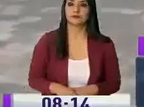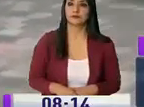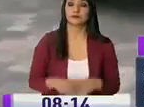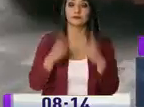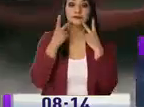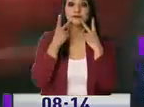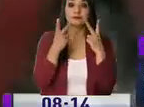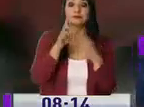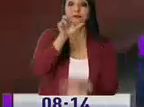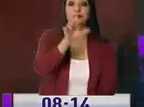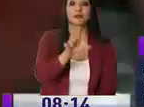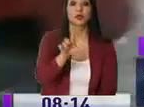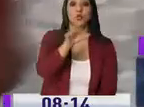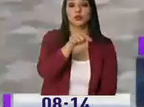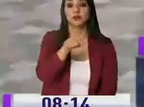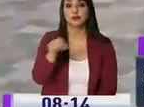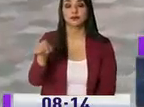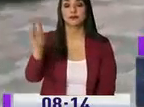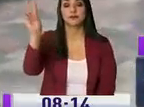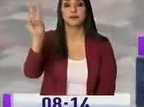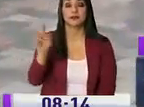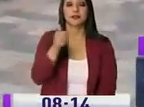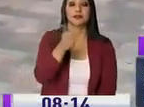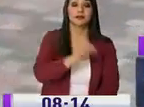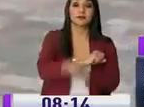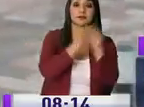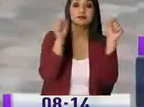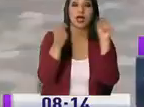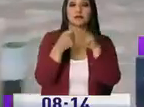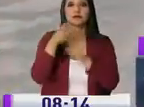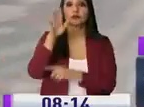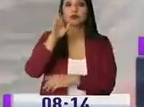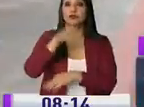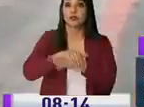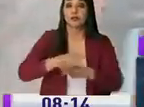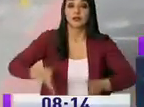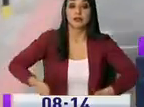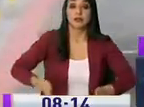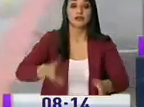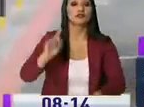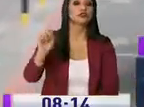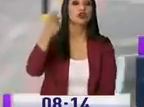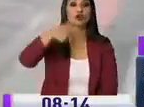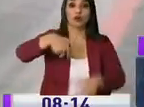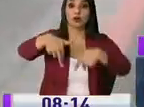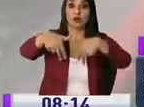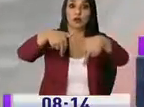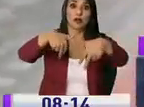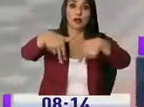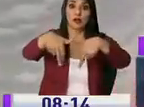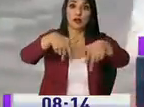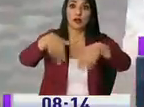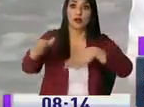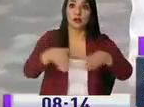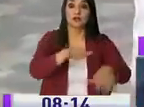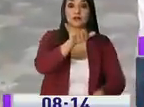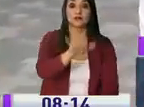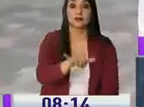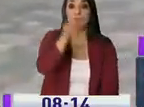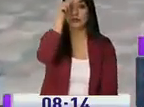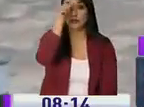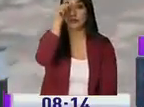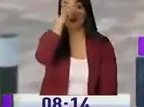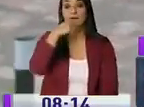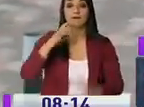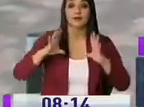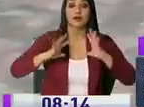televidentes, de lunes a viernes, de 10 de la mañana hasta 4 de la tarde, la calle será peatonizada, mientras que los fines de semana y los feriados